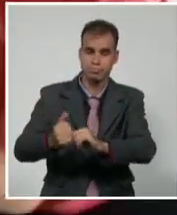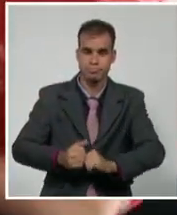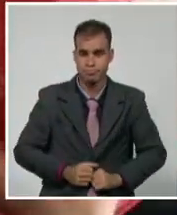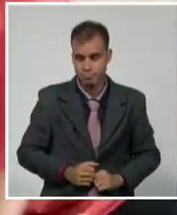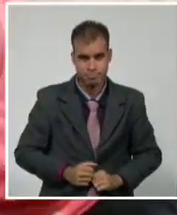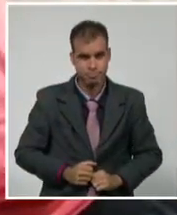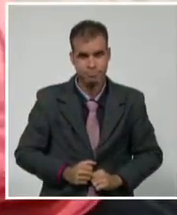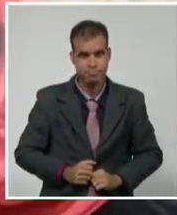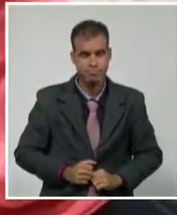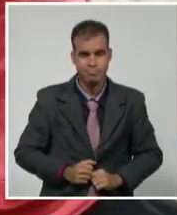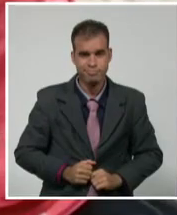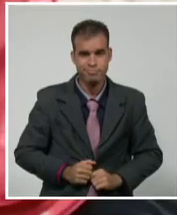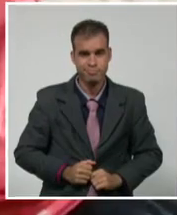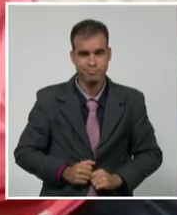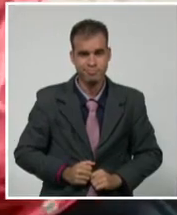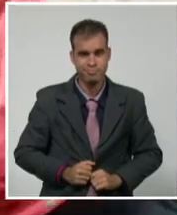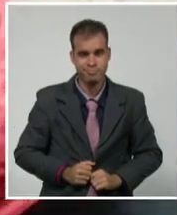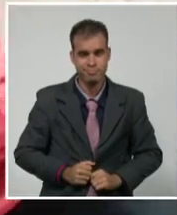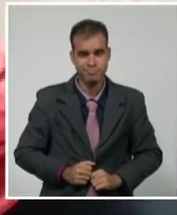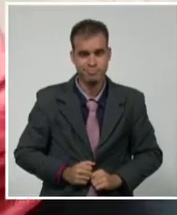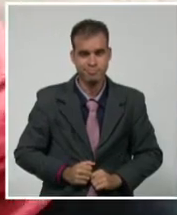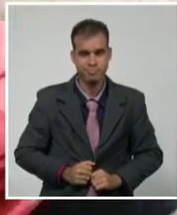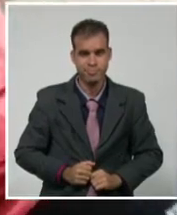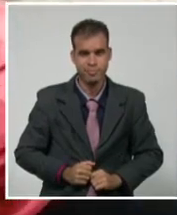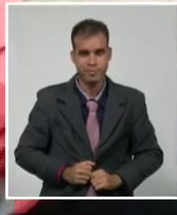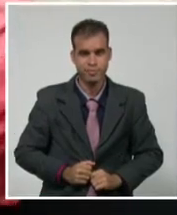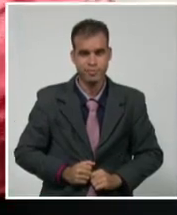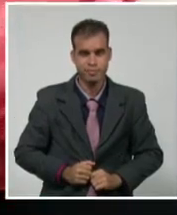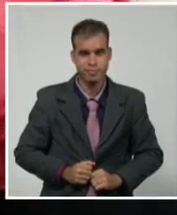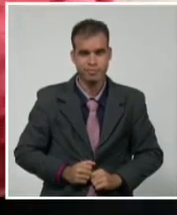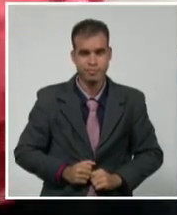de Maylin Vidal de Prensa Latina y Miguel Reyes, Sistema Informativo de la Televisión Cuba.